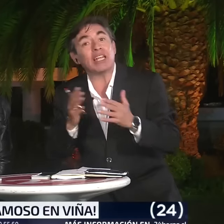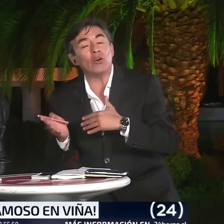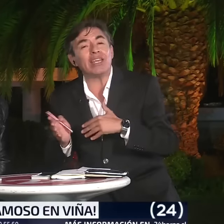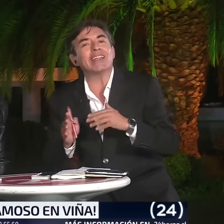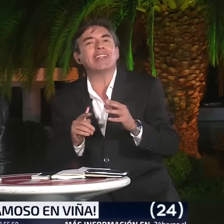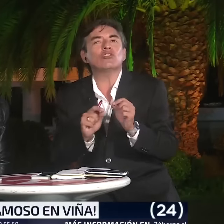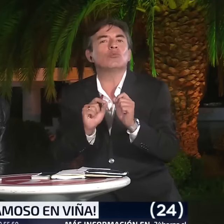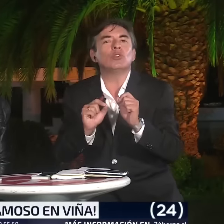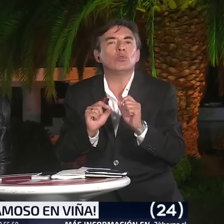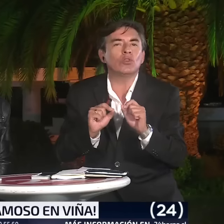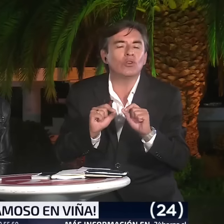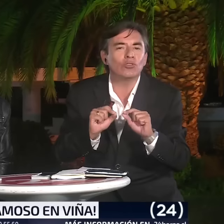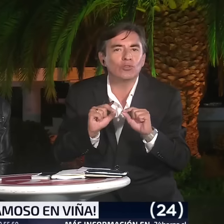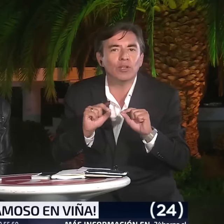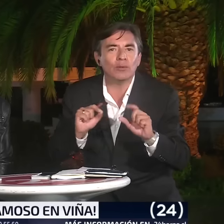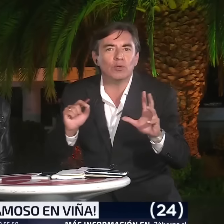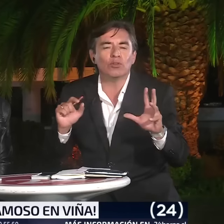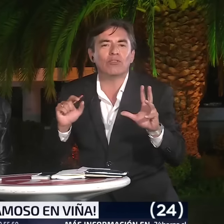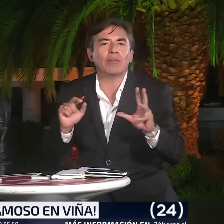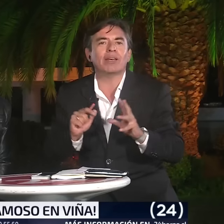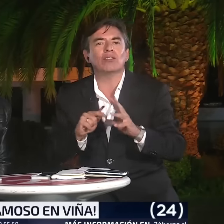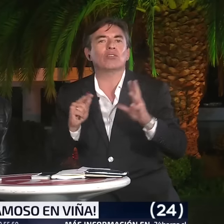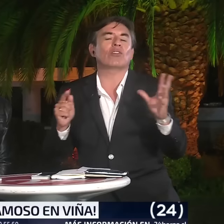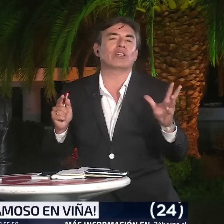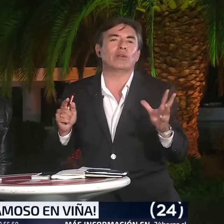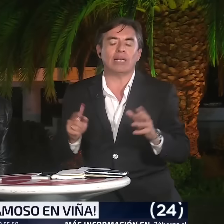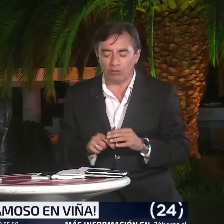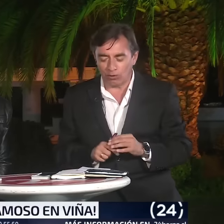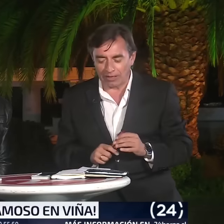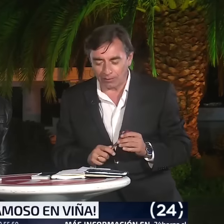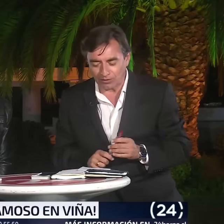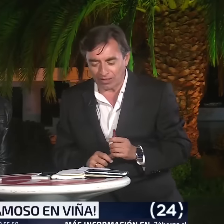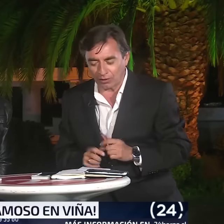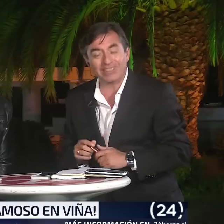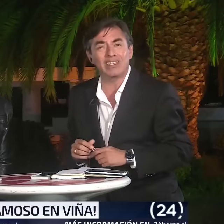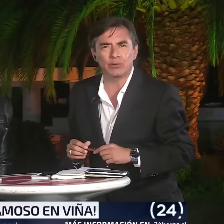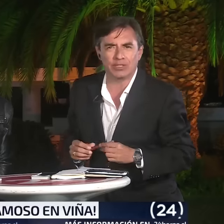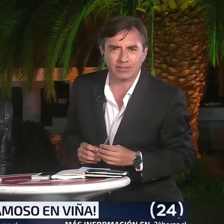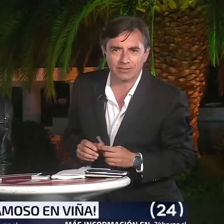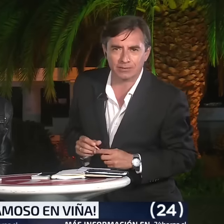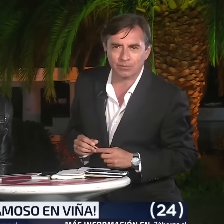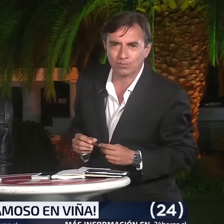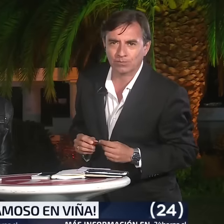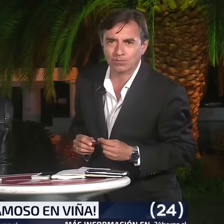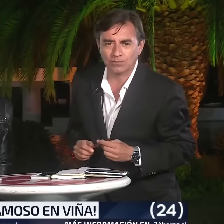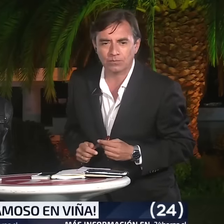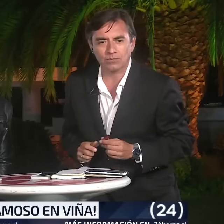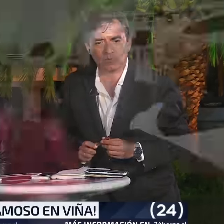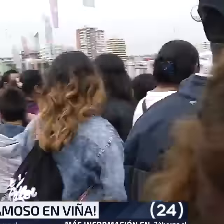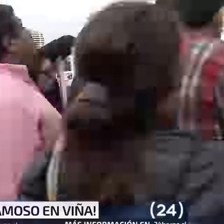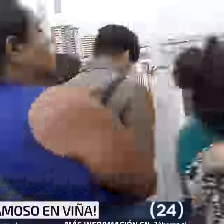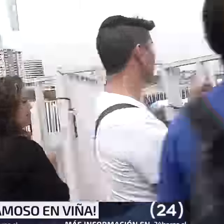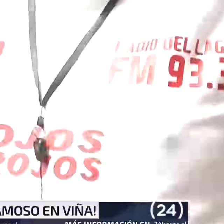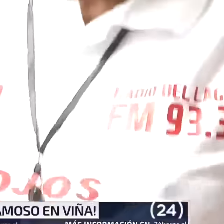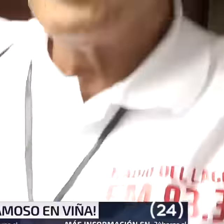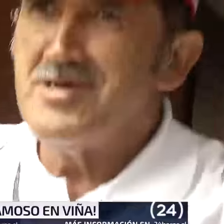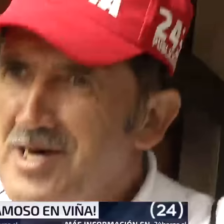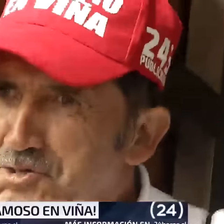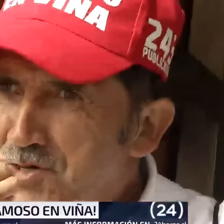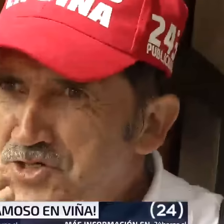son imitadores que tienen su breve minuto de fama en torno al festival. Esto lo ha reporteado Natalia Gutiérrez.